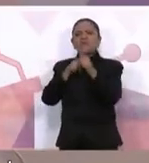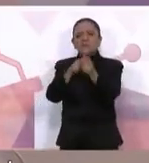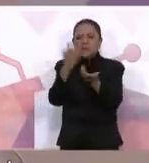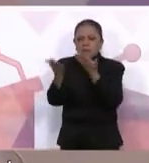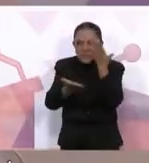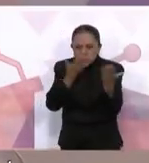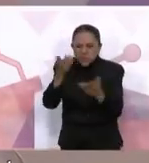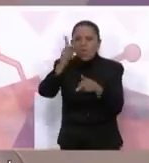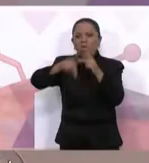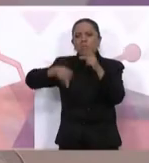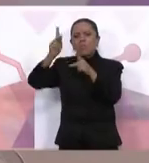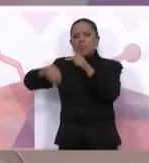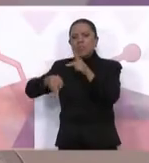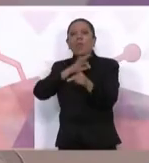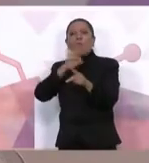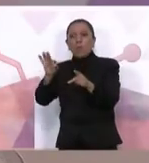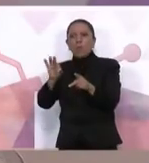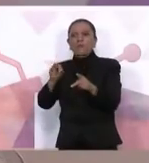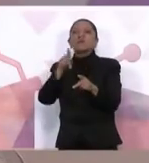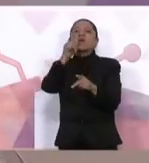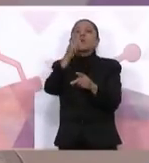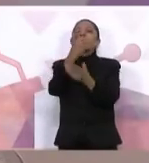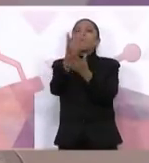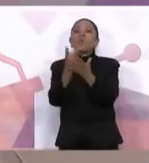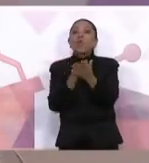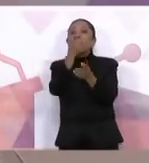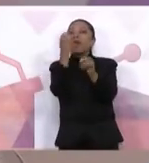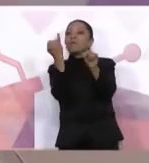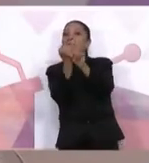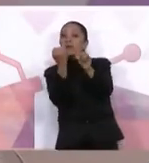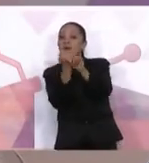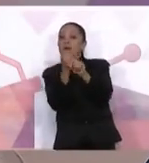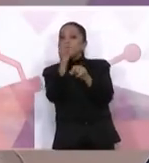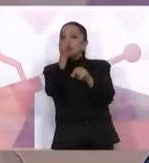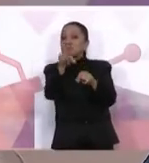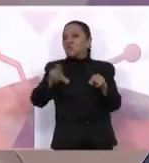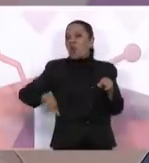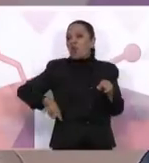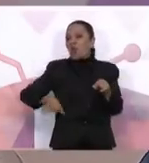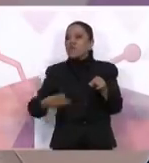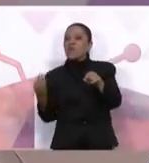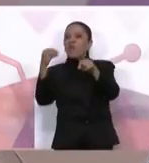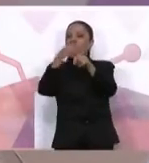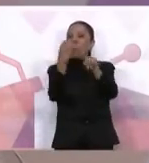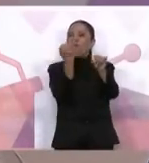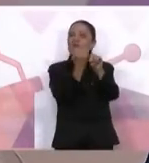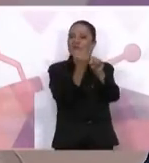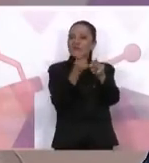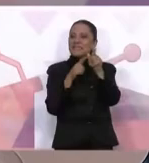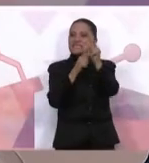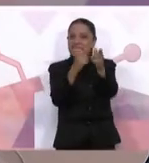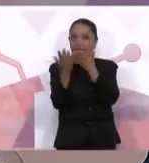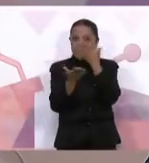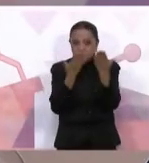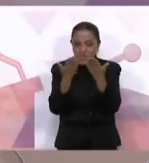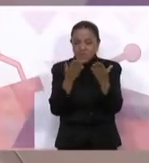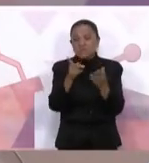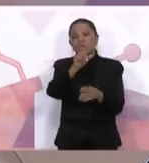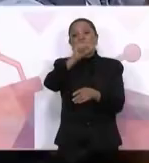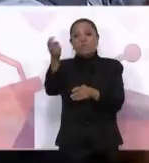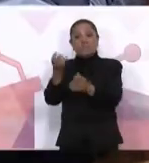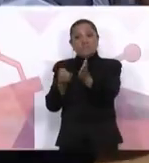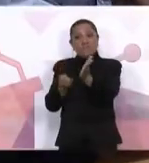a través de un programa virtual que desde el propio gobierno del estado podemos implementar y para quienes decidan trabajar porque así lo han